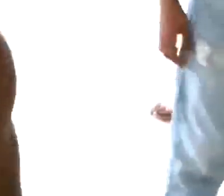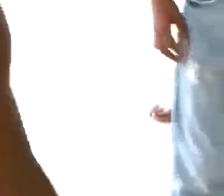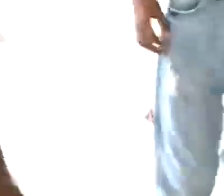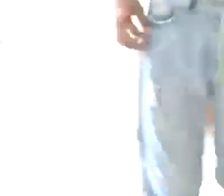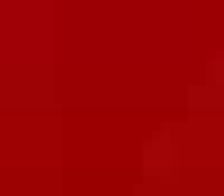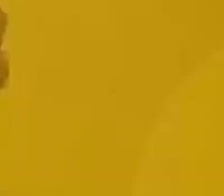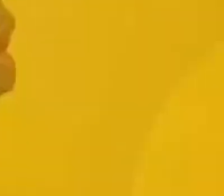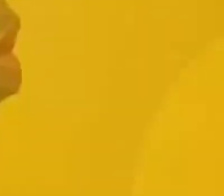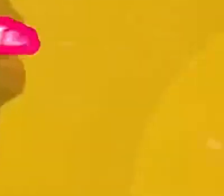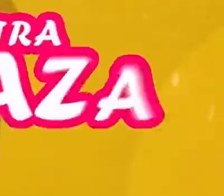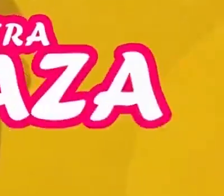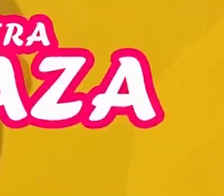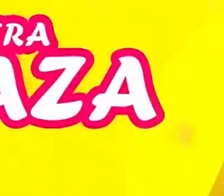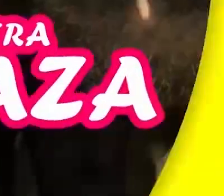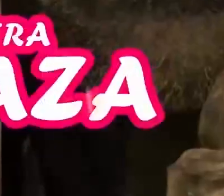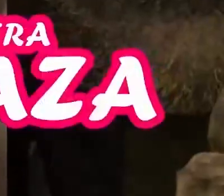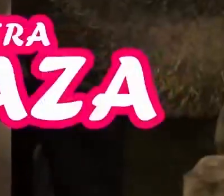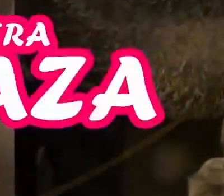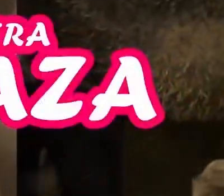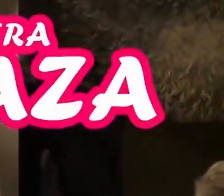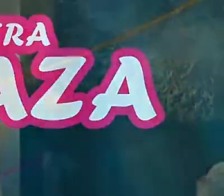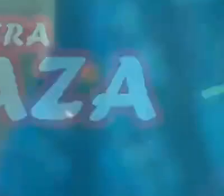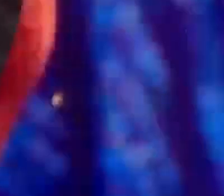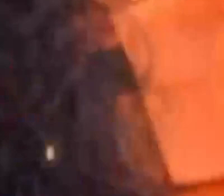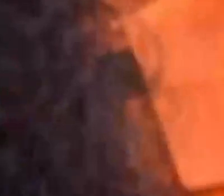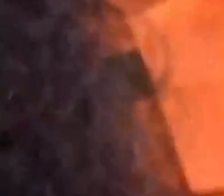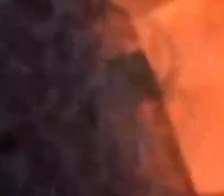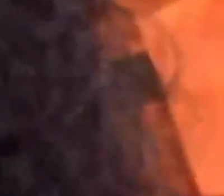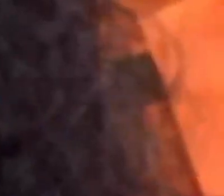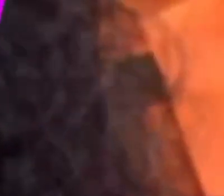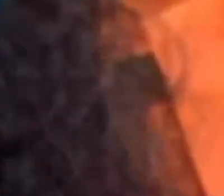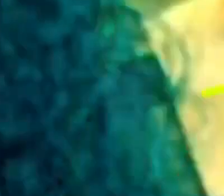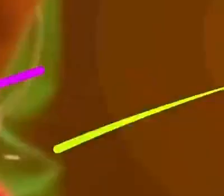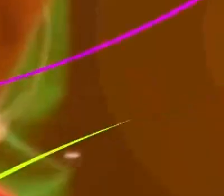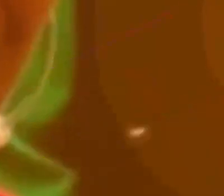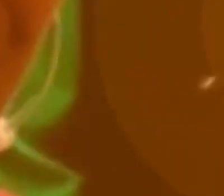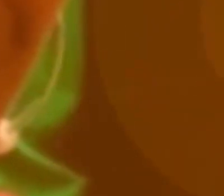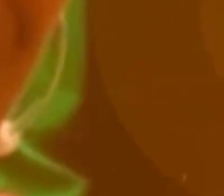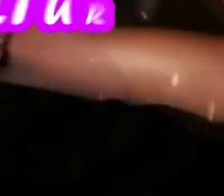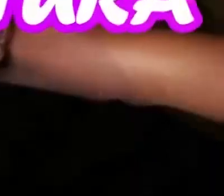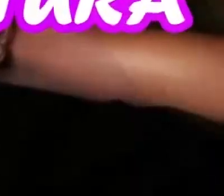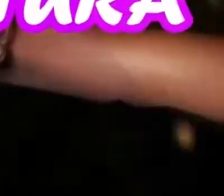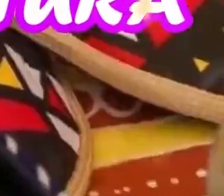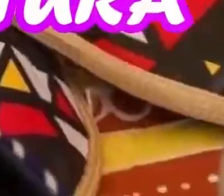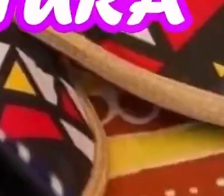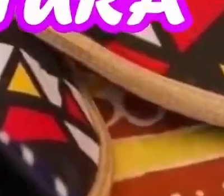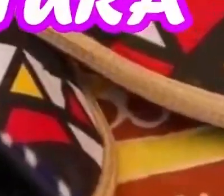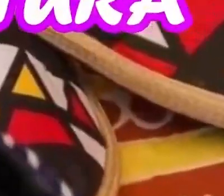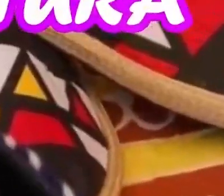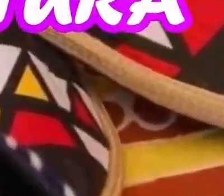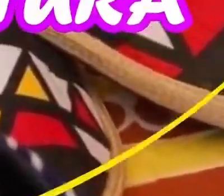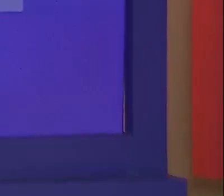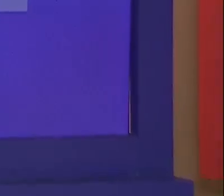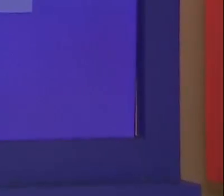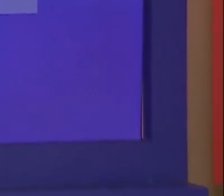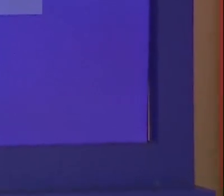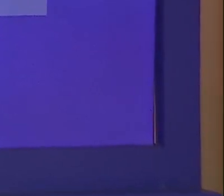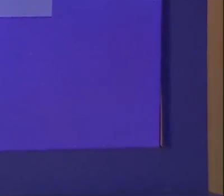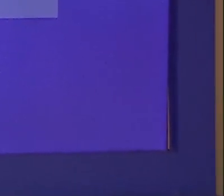estamos impartiendo. Colombia Étnica Televisión presentó Minuto Étnico.